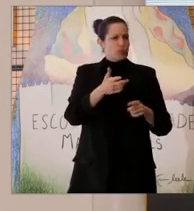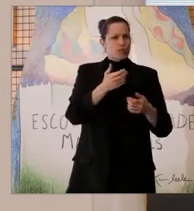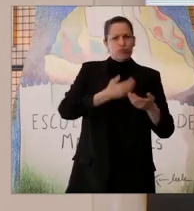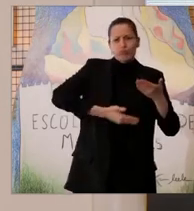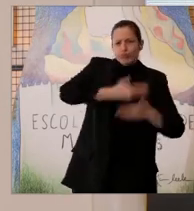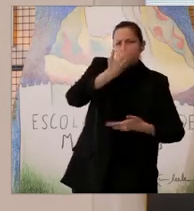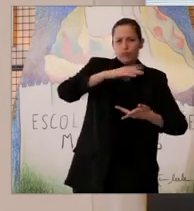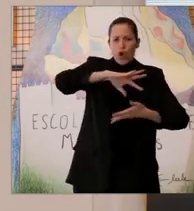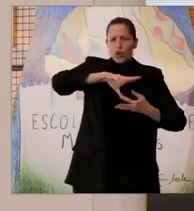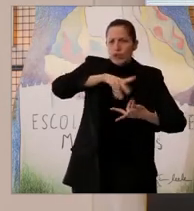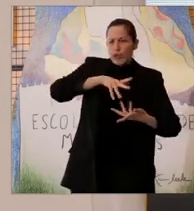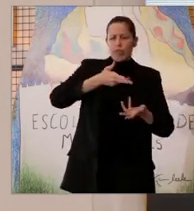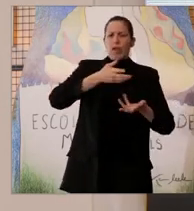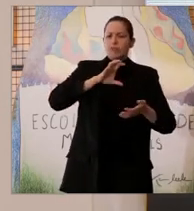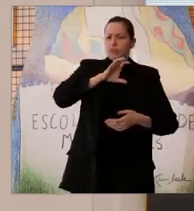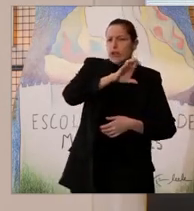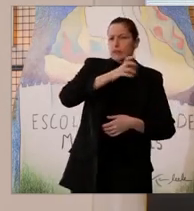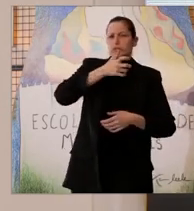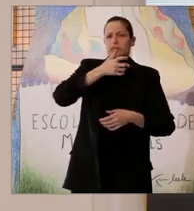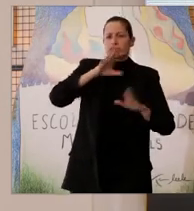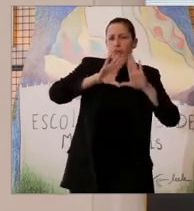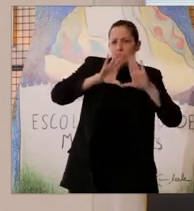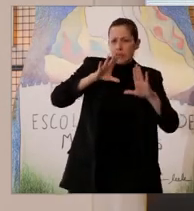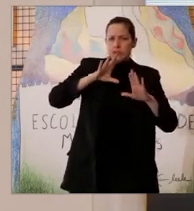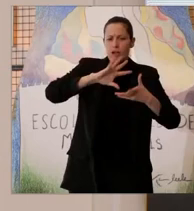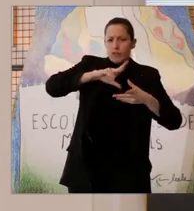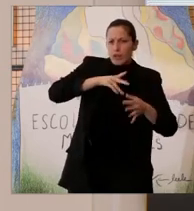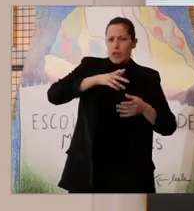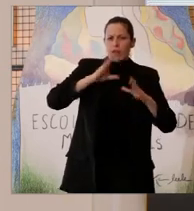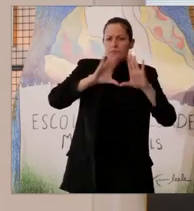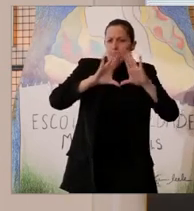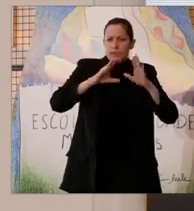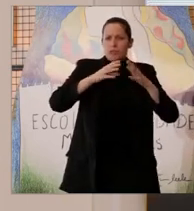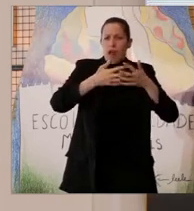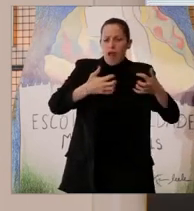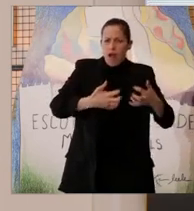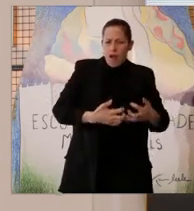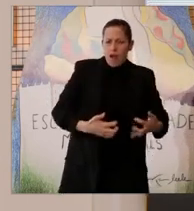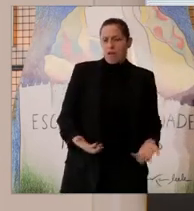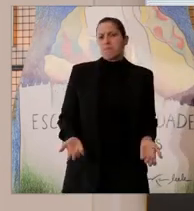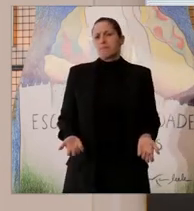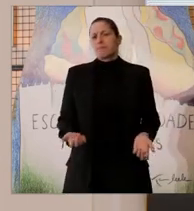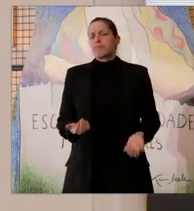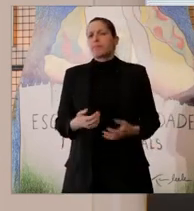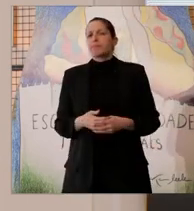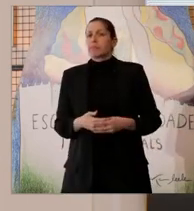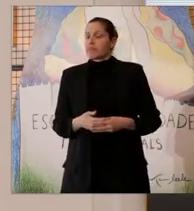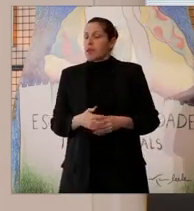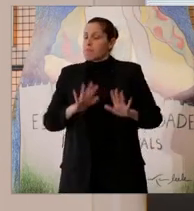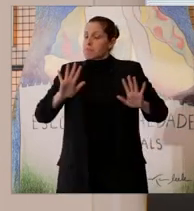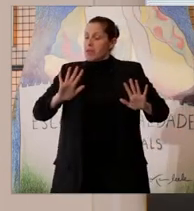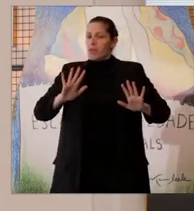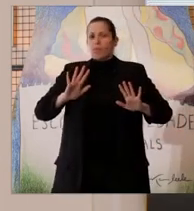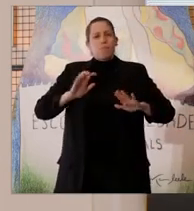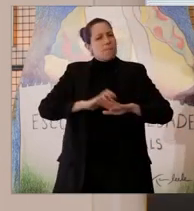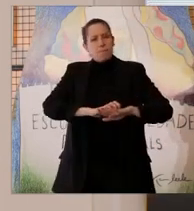Bueno pues este señor está diciendo que el país está haciendo las cosas bien claro Aunque a él porque el problema es que antes no la sabía efectivamente pero la mayoría de esas